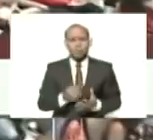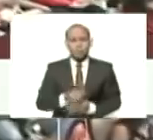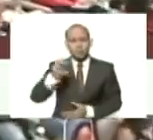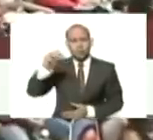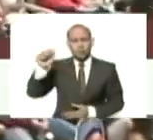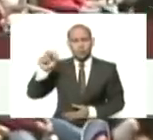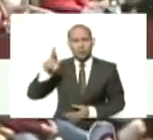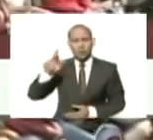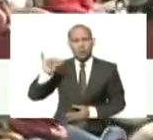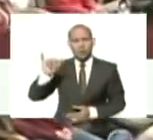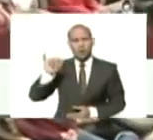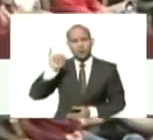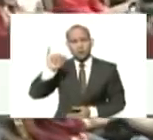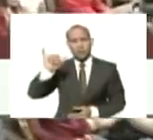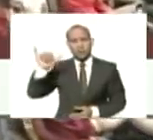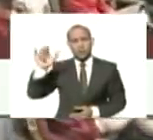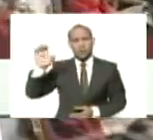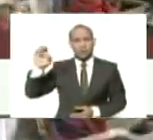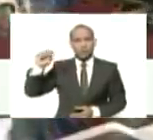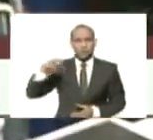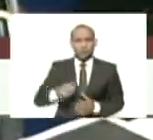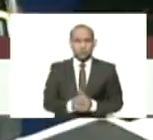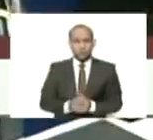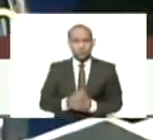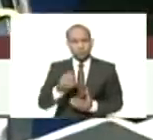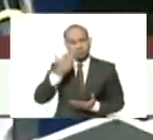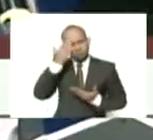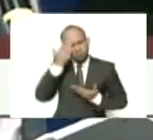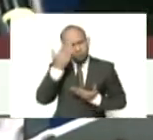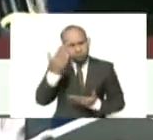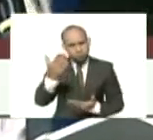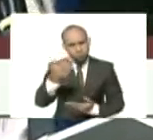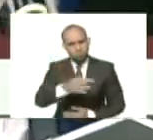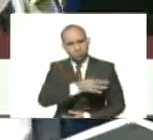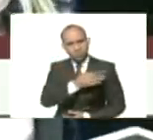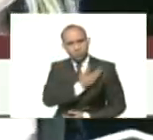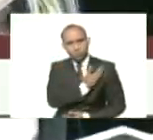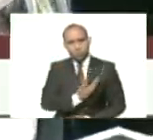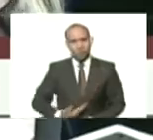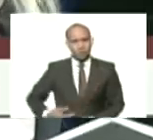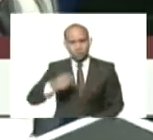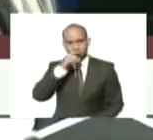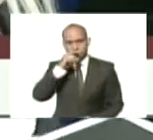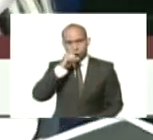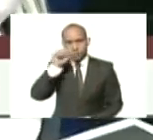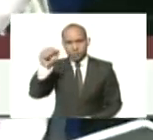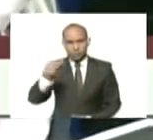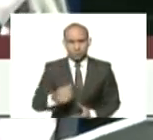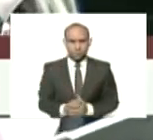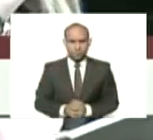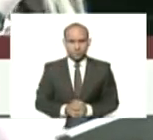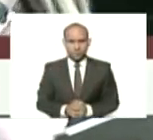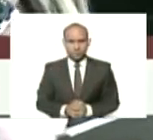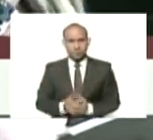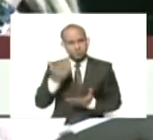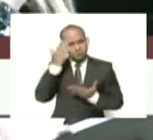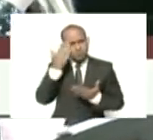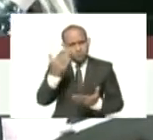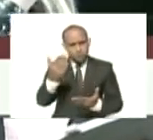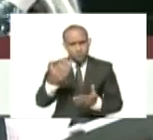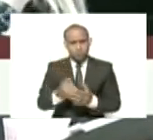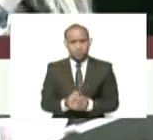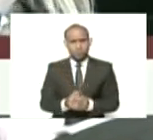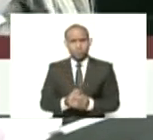Mary Jane. Correcto. Reciba un cordial saludo, presidente. Reciba un cordial saludo